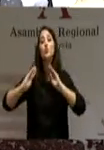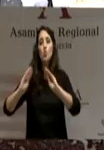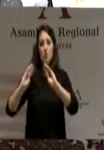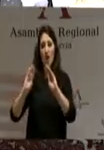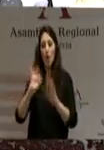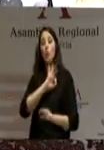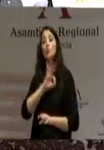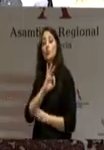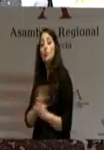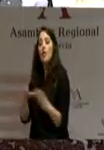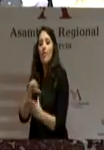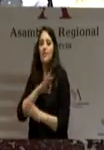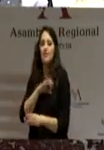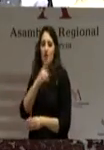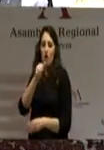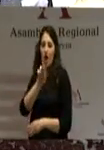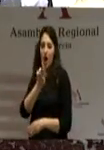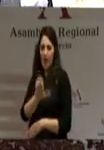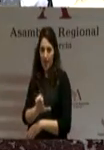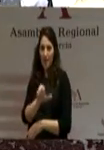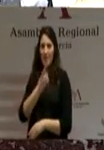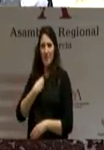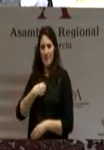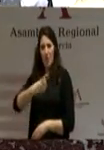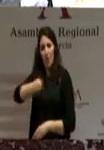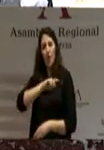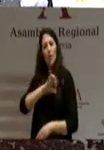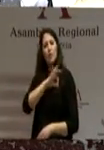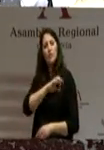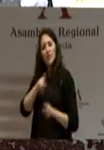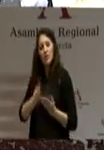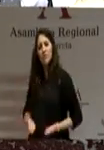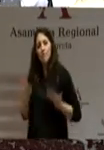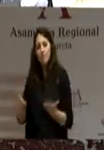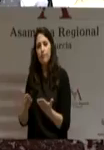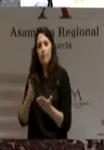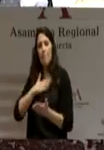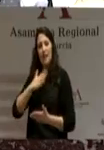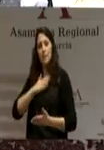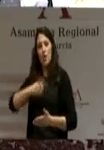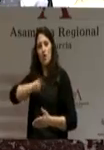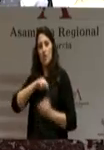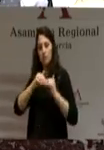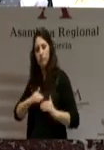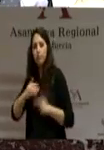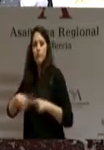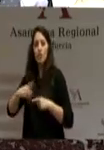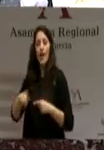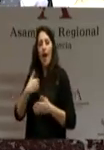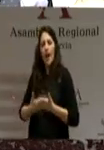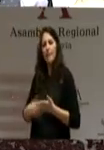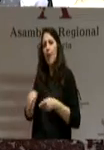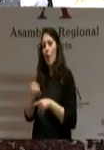señor Garre. ¿Hubiese puesto, señor Garre, su patrimonio como garantía para avalar la aventura del aeropuerto de